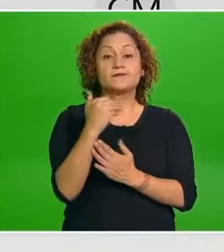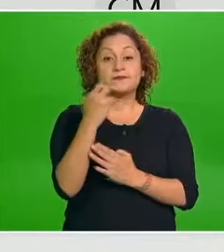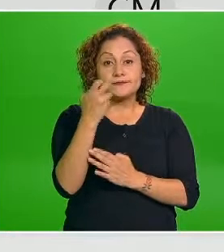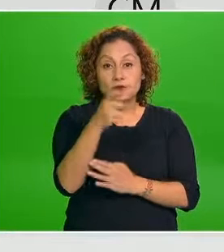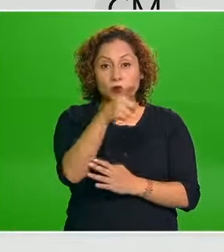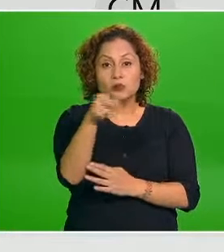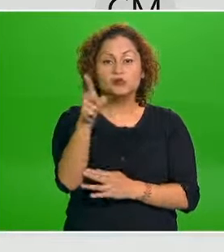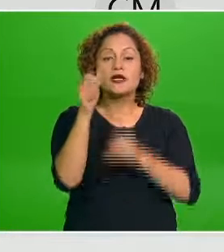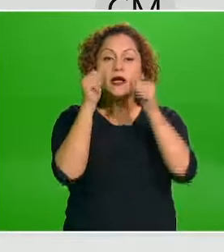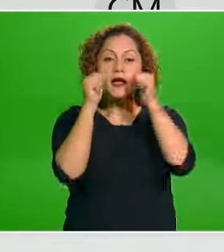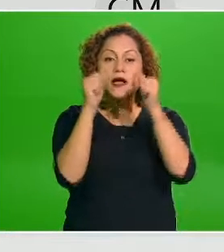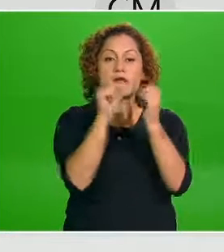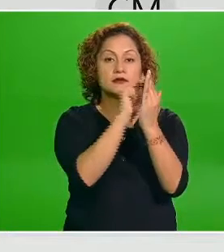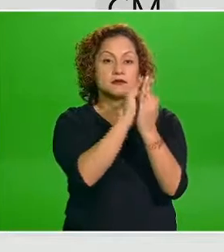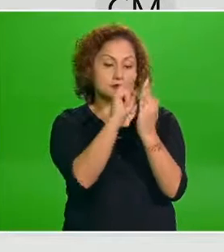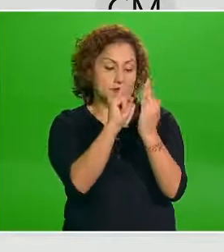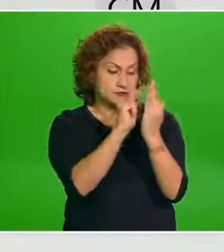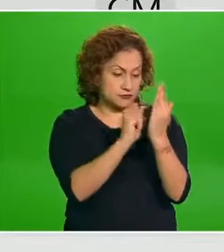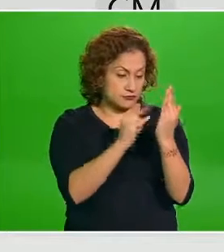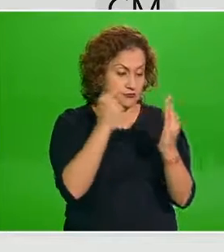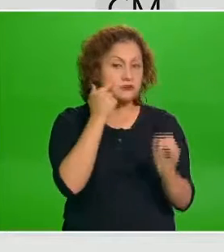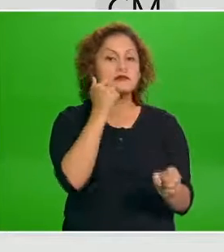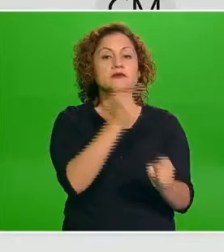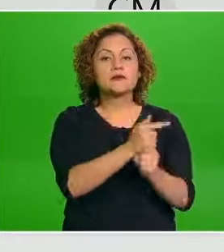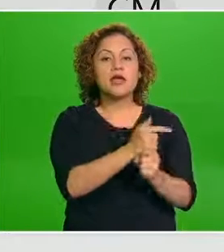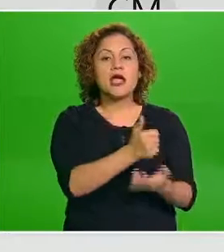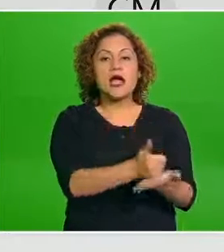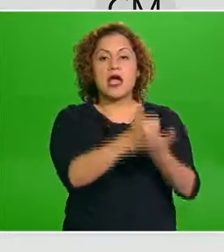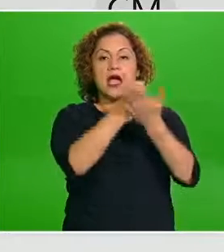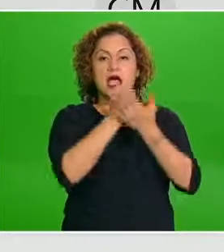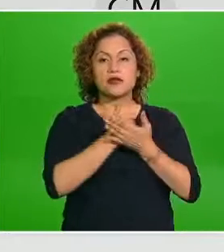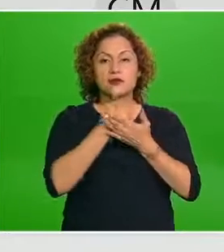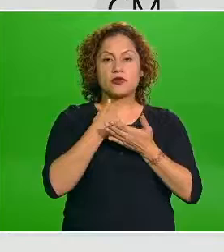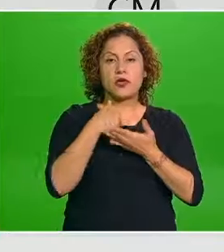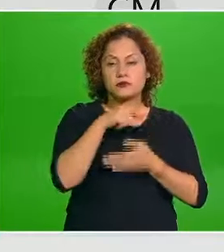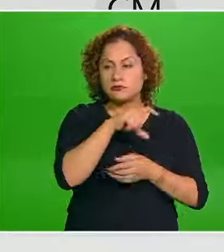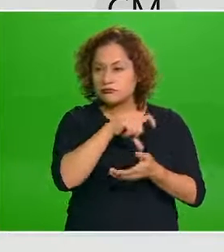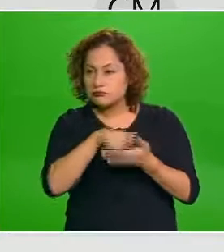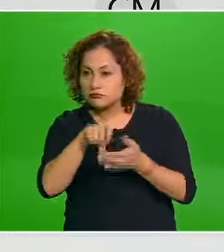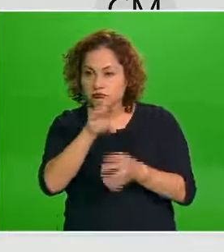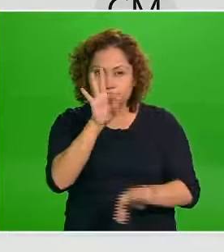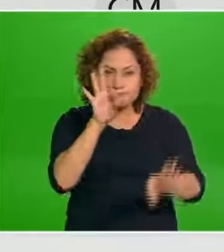nos ayuda a realizar una mejor selección de los alimentos a la hora de comprarlos.